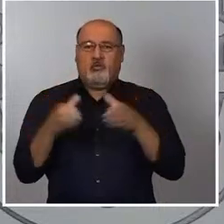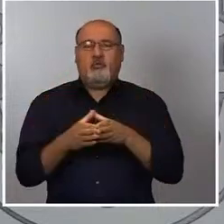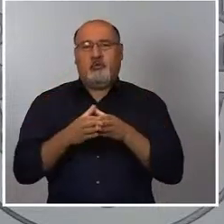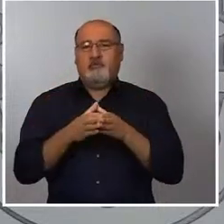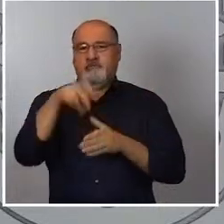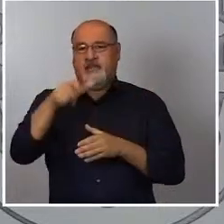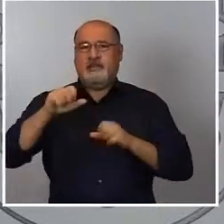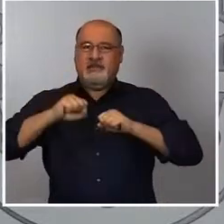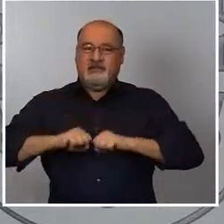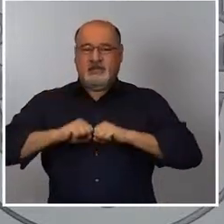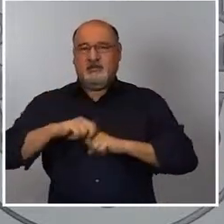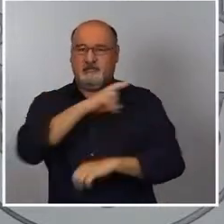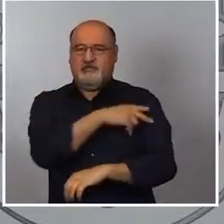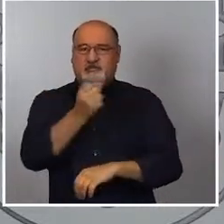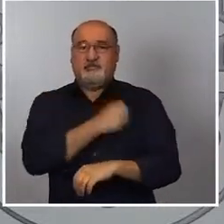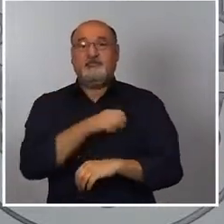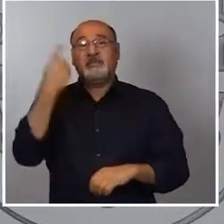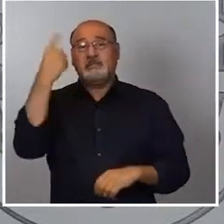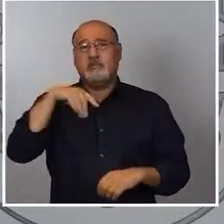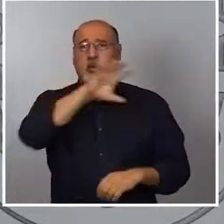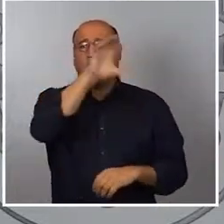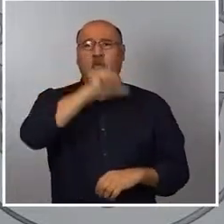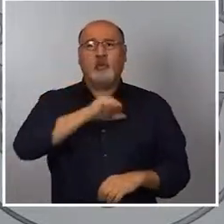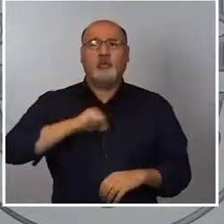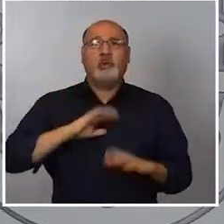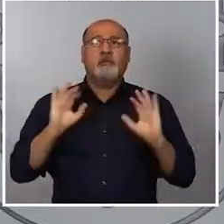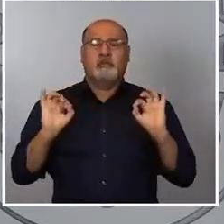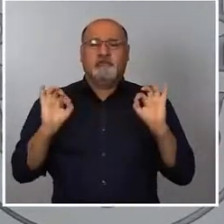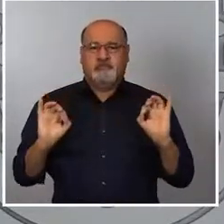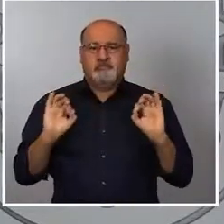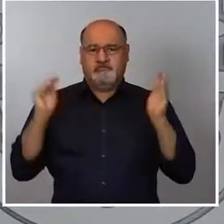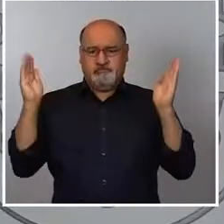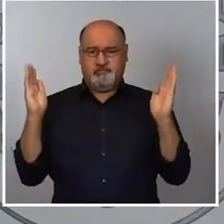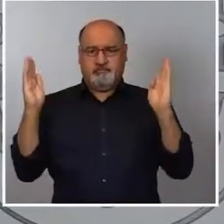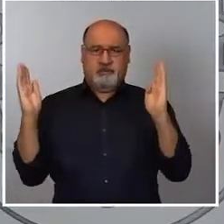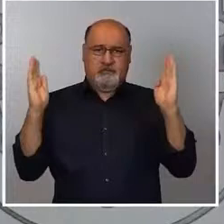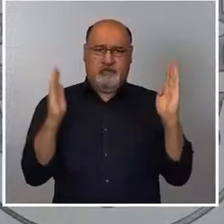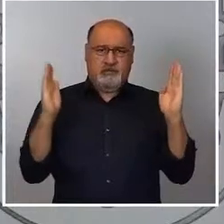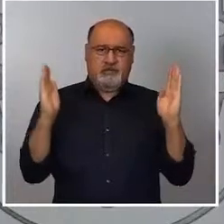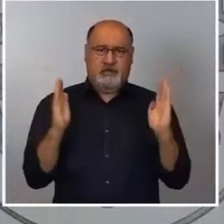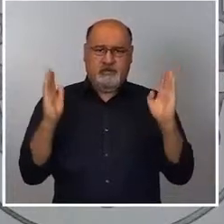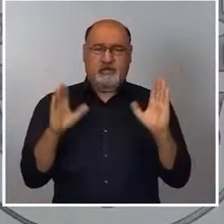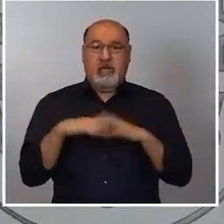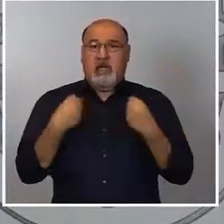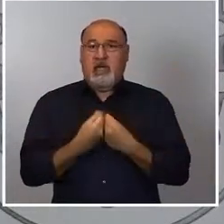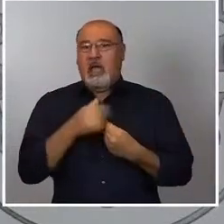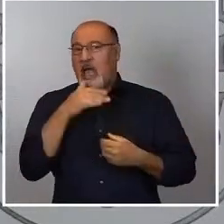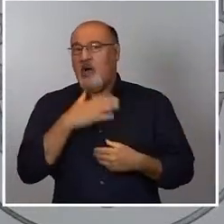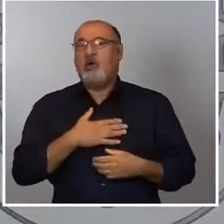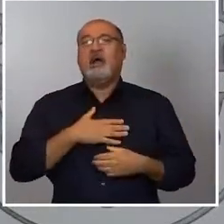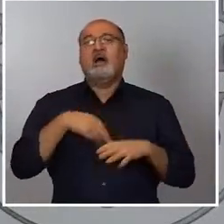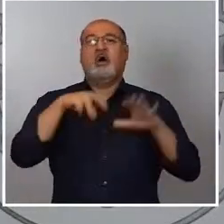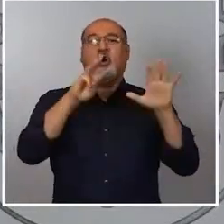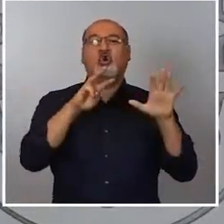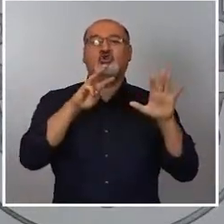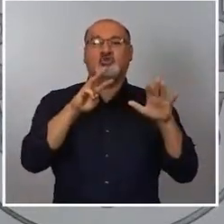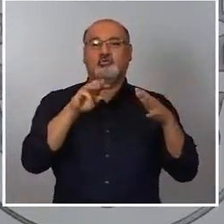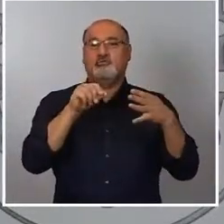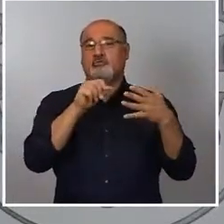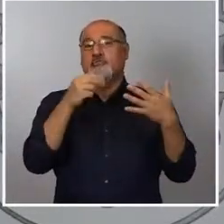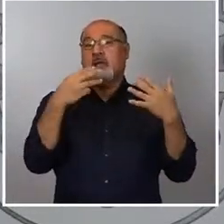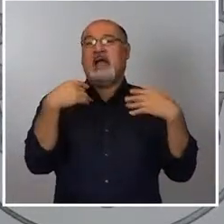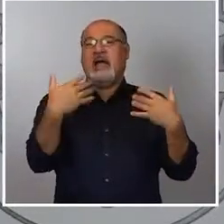como bien saben las comunidades autónomas han bajado el intervalo de dosis ahora está entre 8 y 10 semanas para digamos